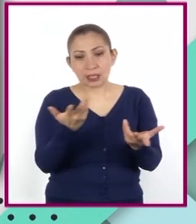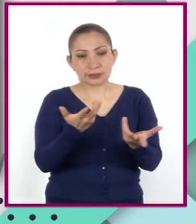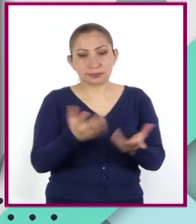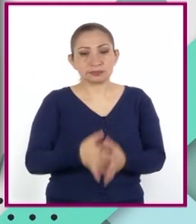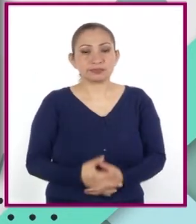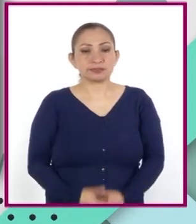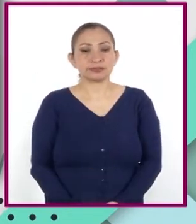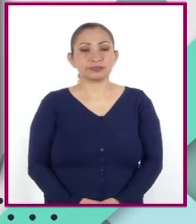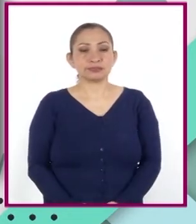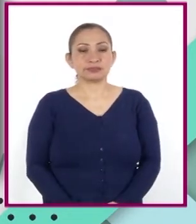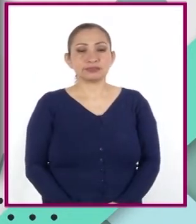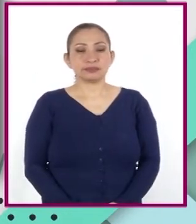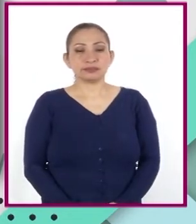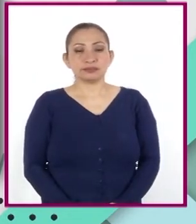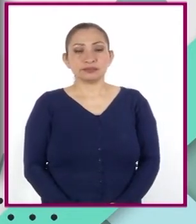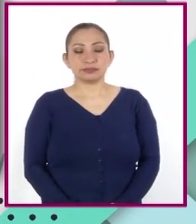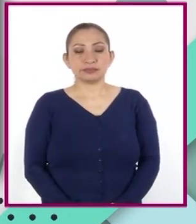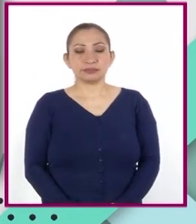desarrolladas.